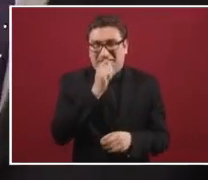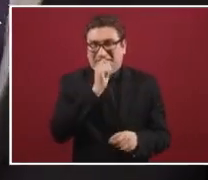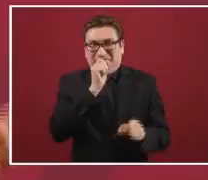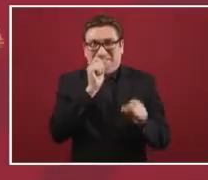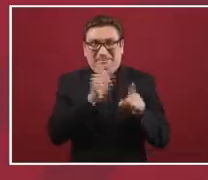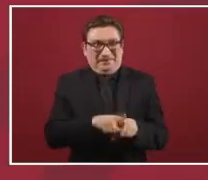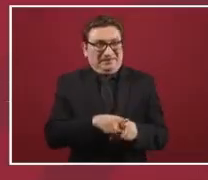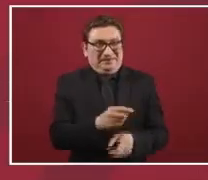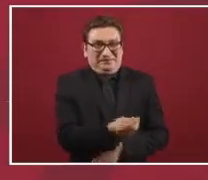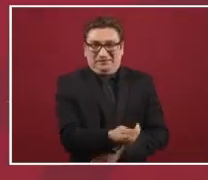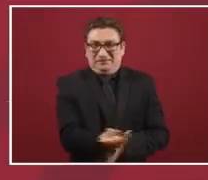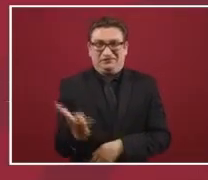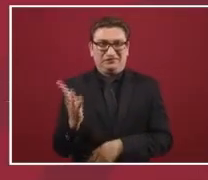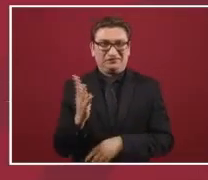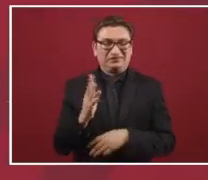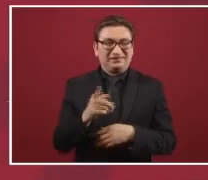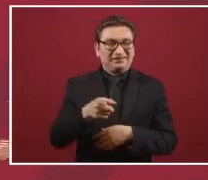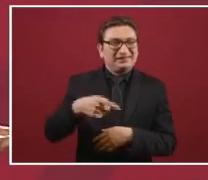pues hay